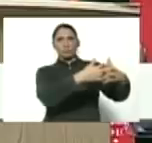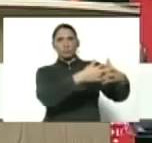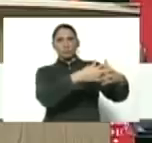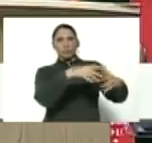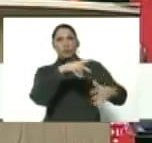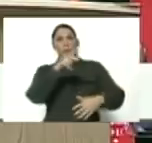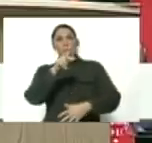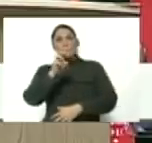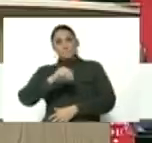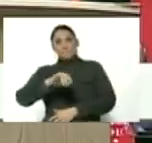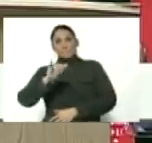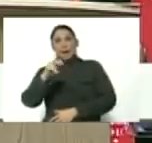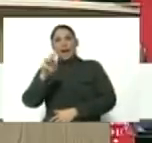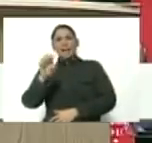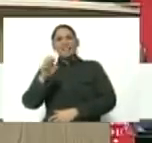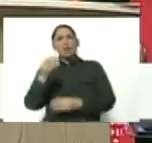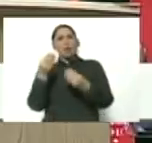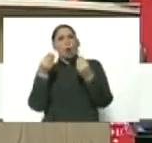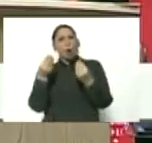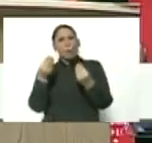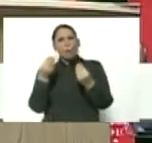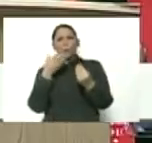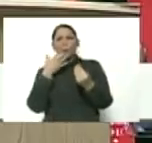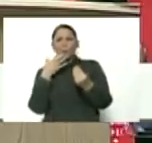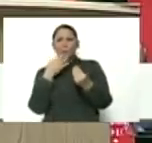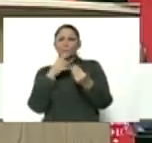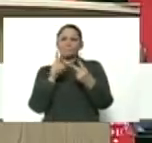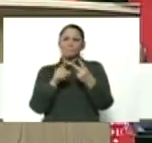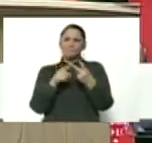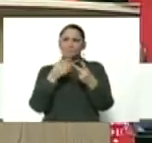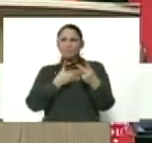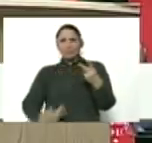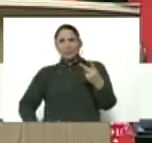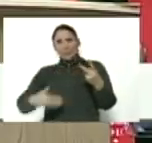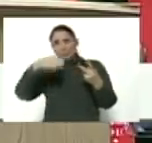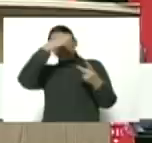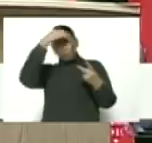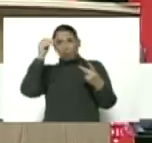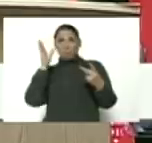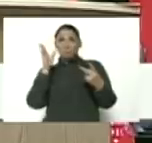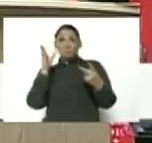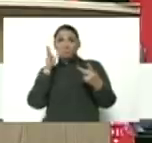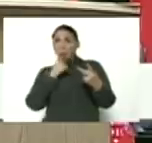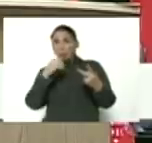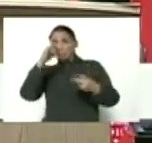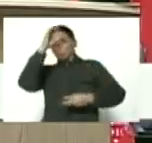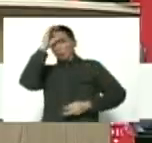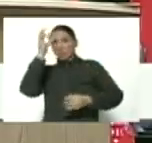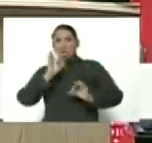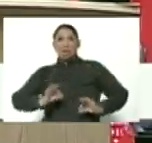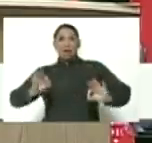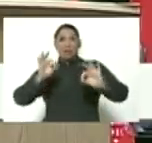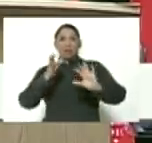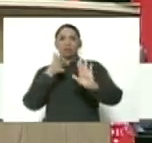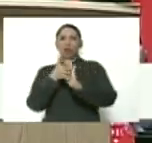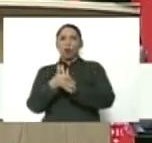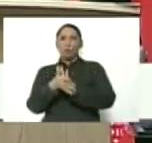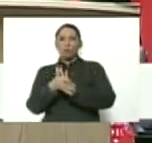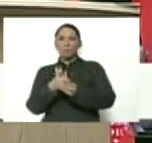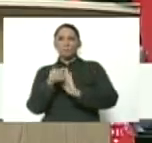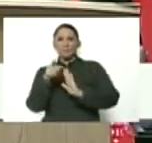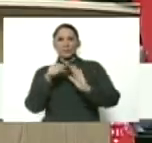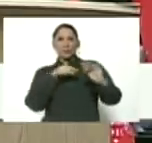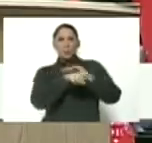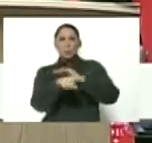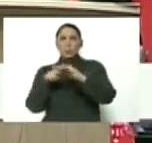Mike Pence? ¿Cómo es que el presidente Donald Trump no tenía conocimiento de esta